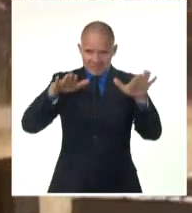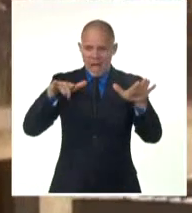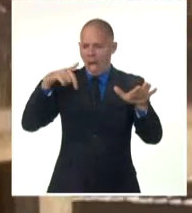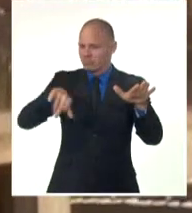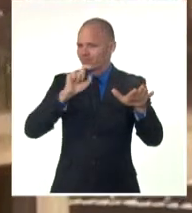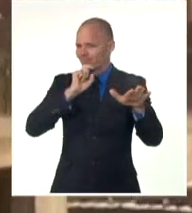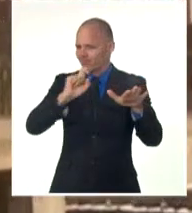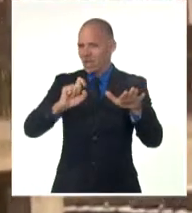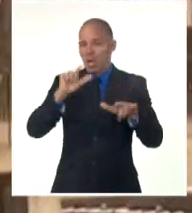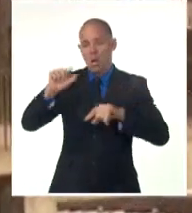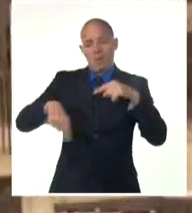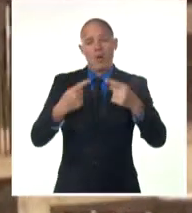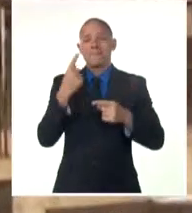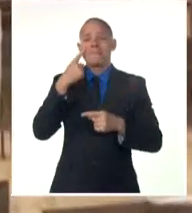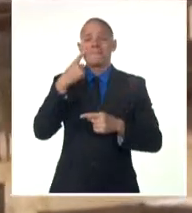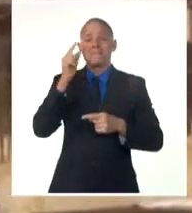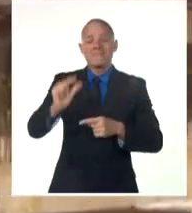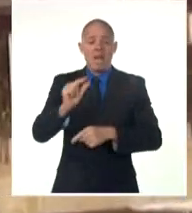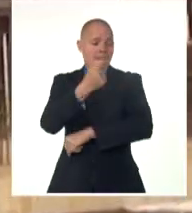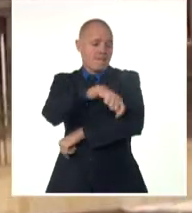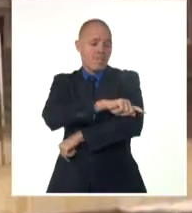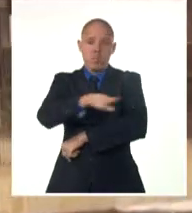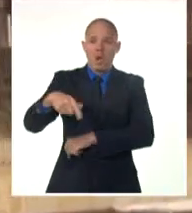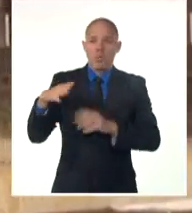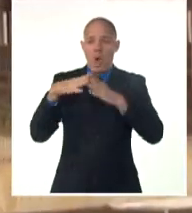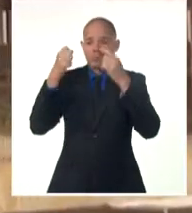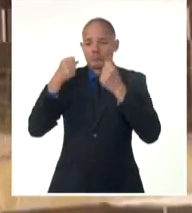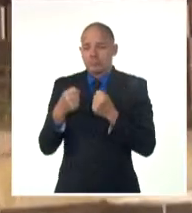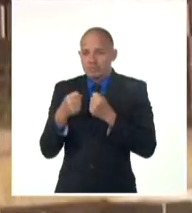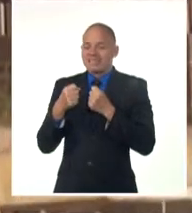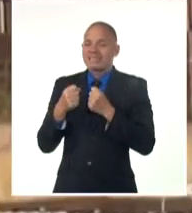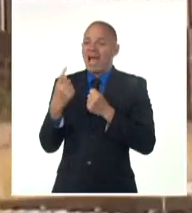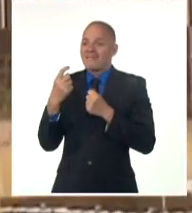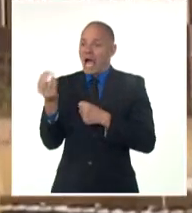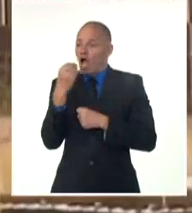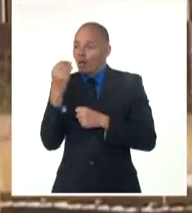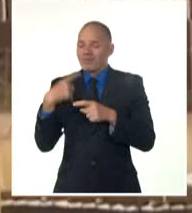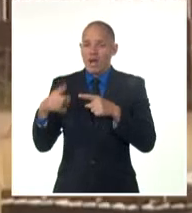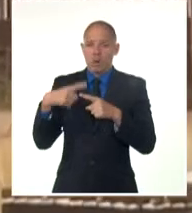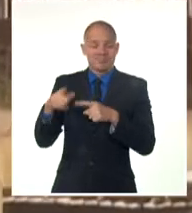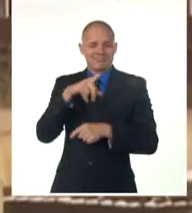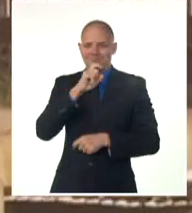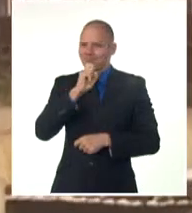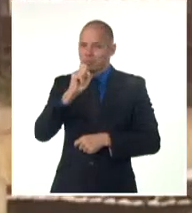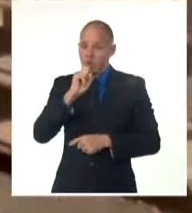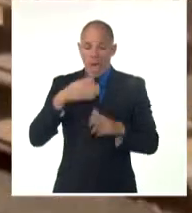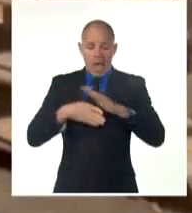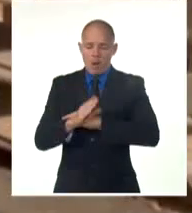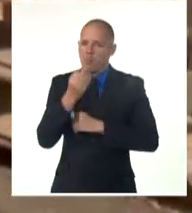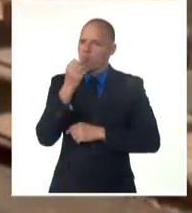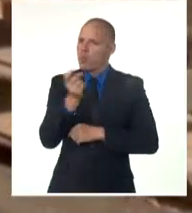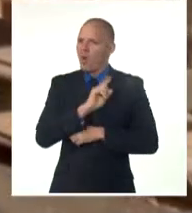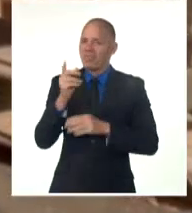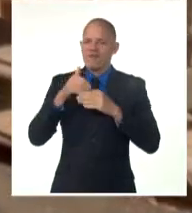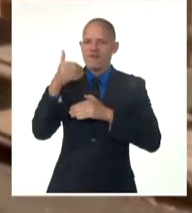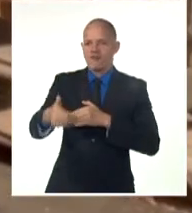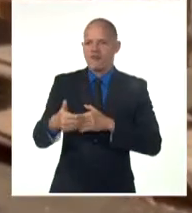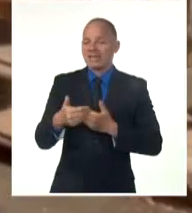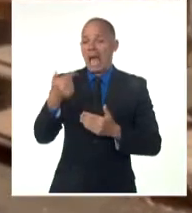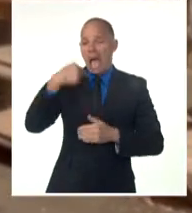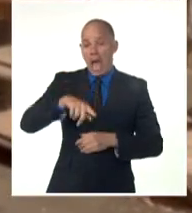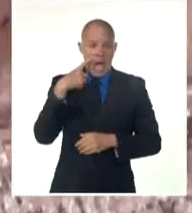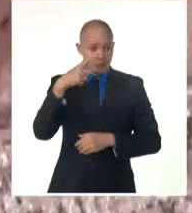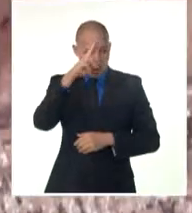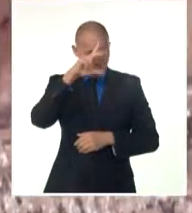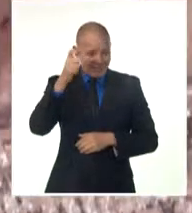permanece encerrada en sus casas sin la posibilidad de abastecerse de productos de primera necesidad. Los hospitales y morgues se encuentran